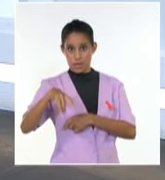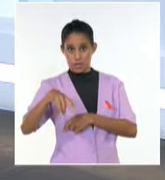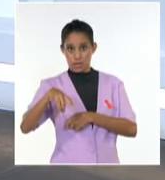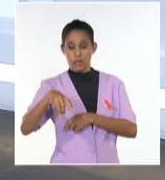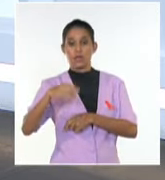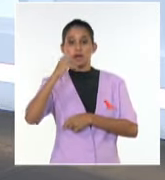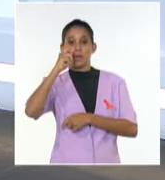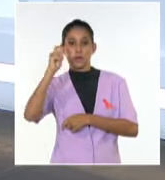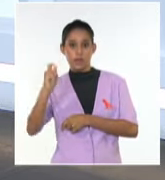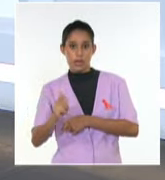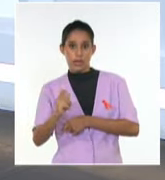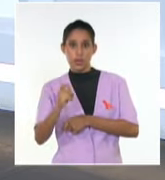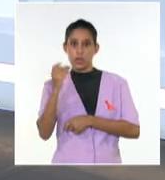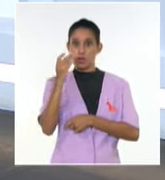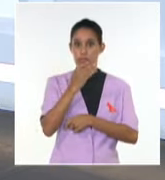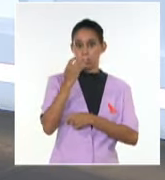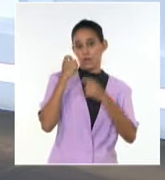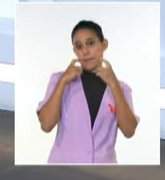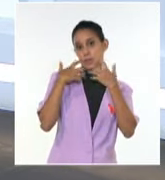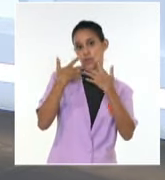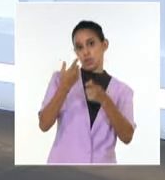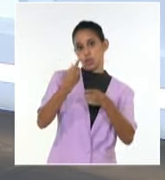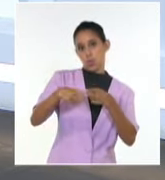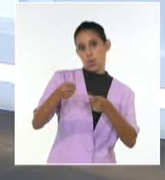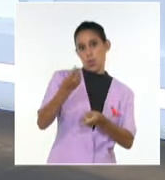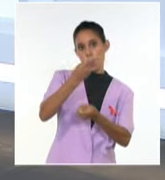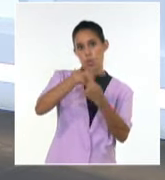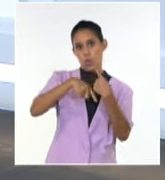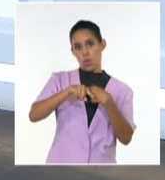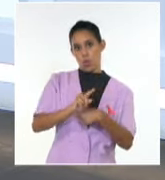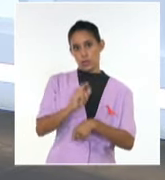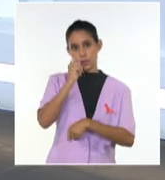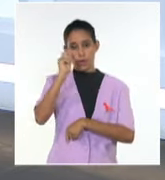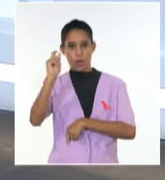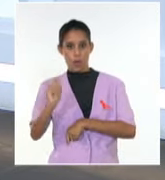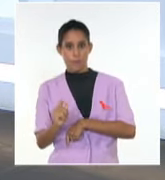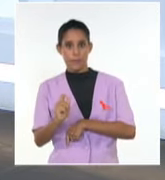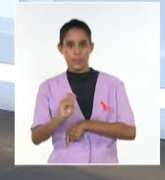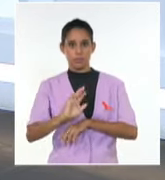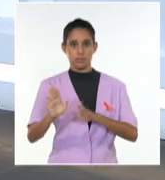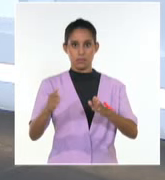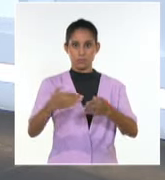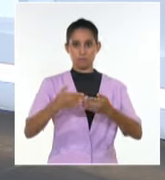dependerá del experimentado Vladimir Baños. Así despedimos nuestro